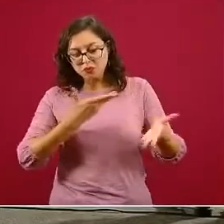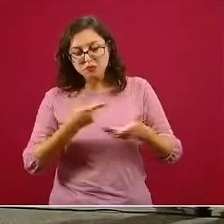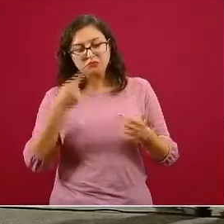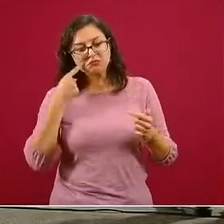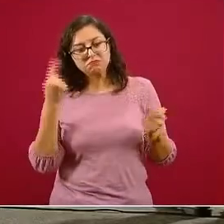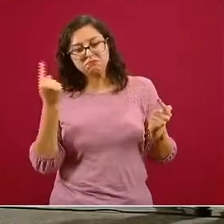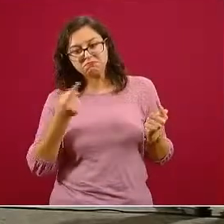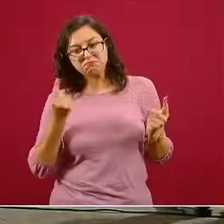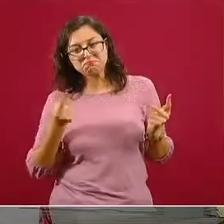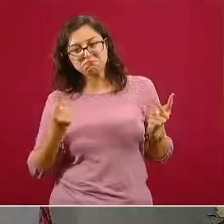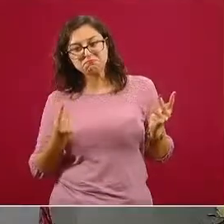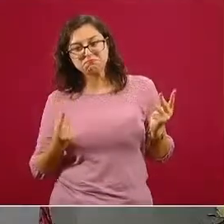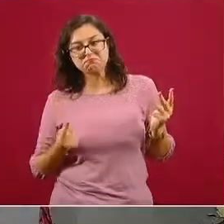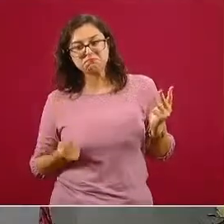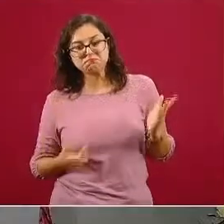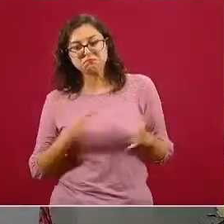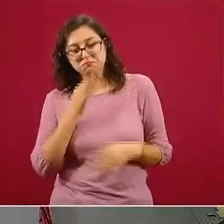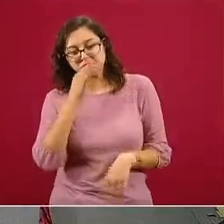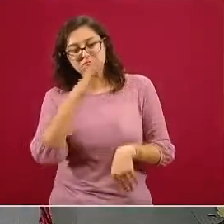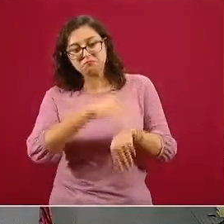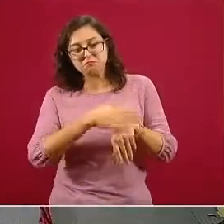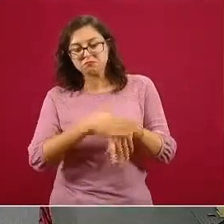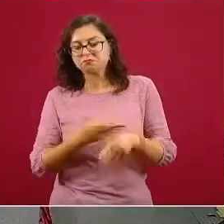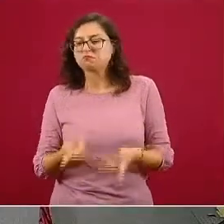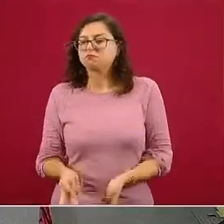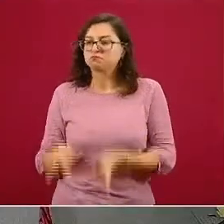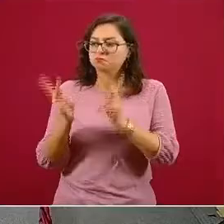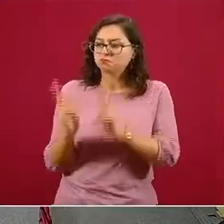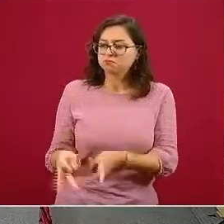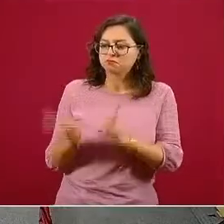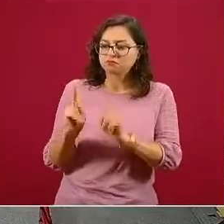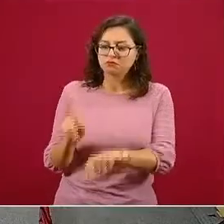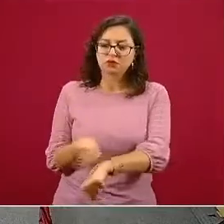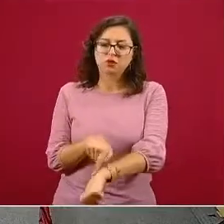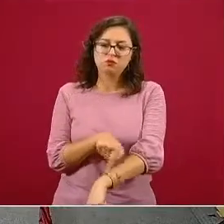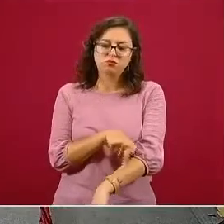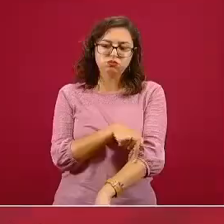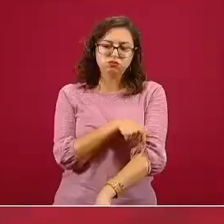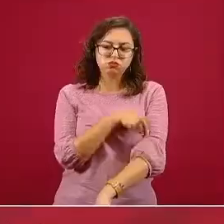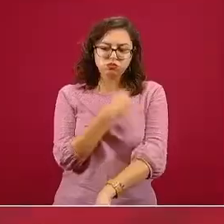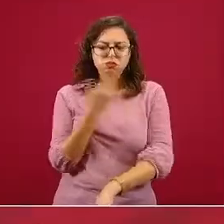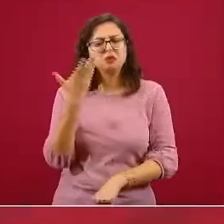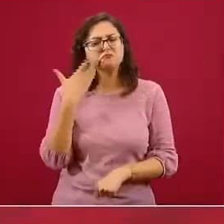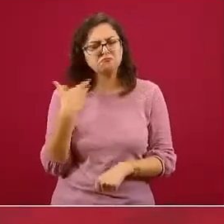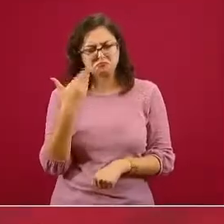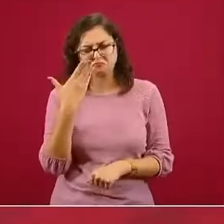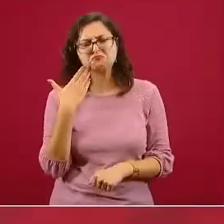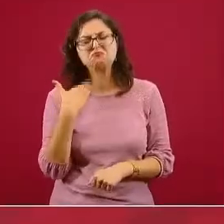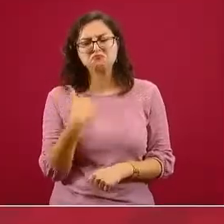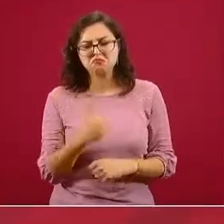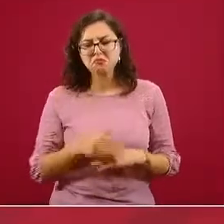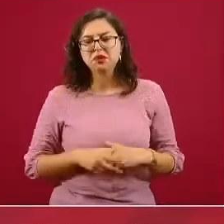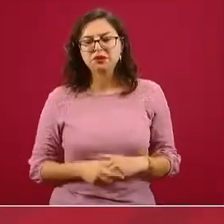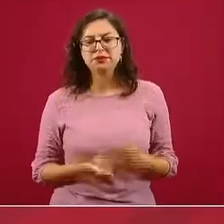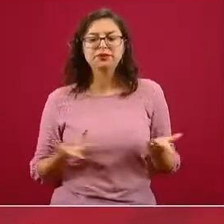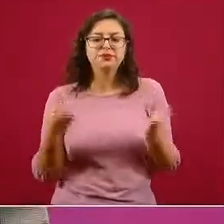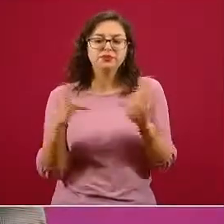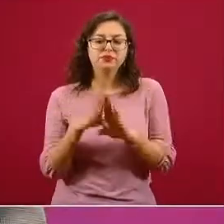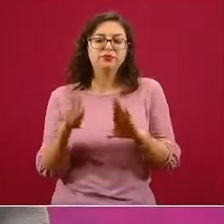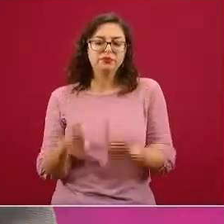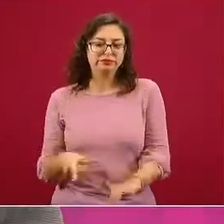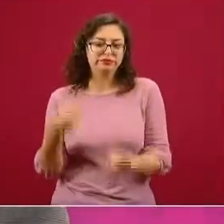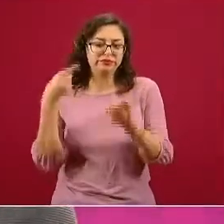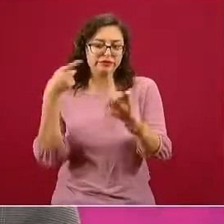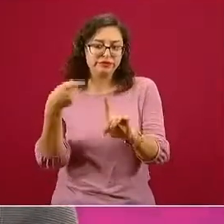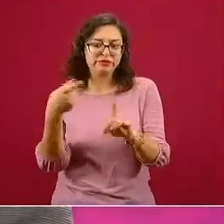partícipe de cuáles eran estos protocolos y una conversación amplia y desde luego muy amable sobre este